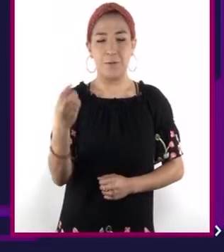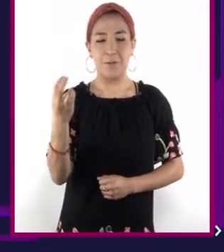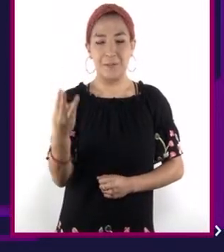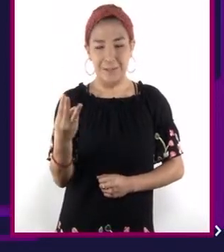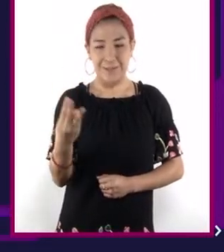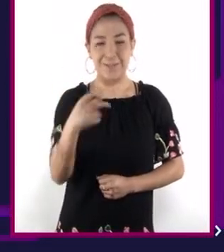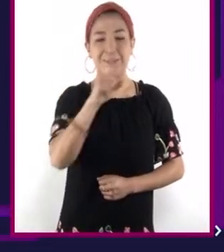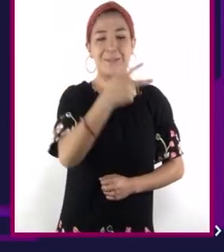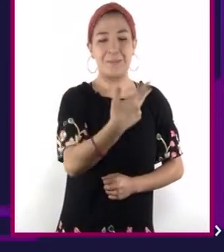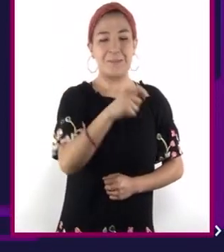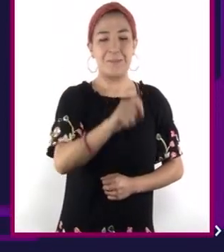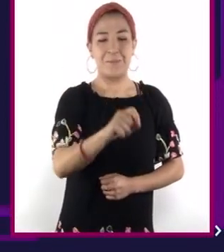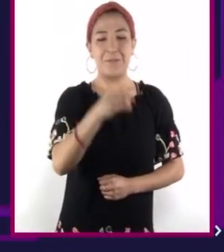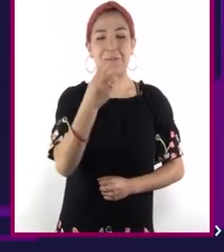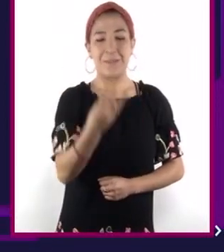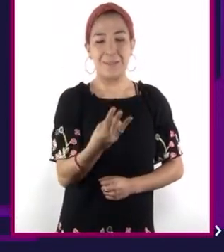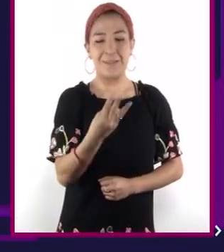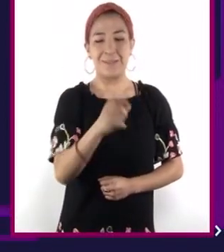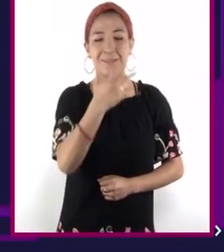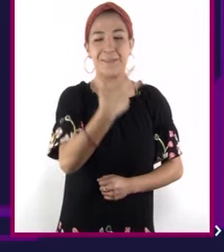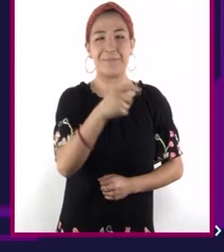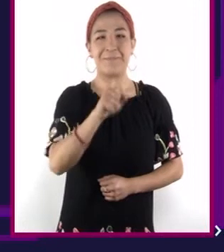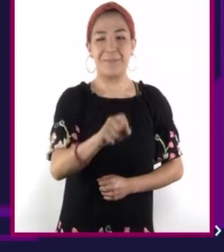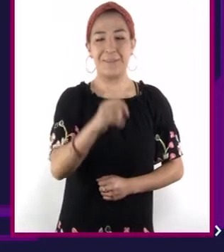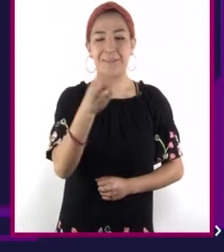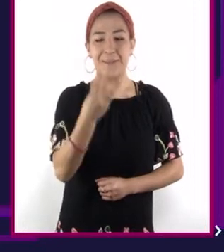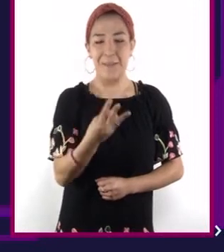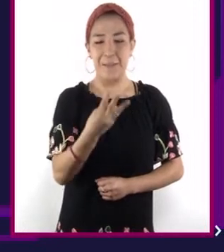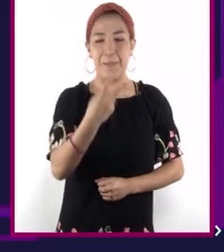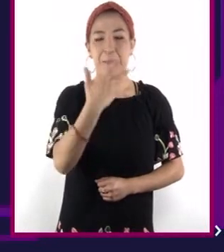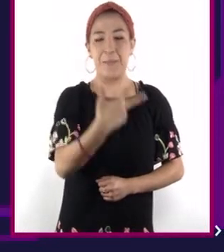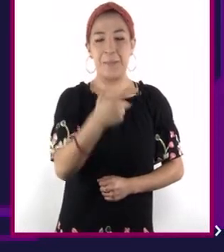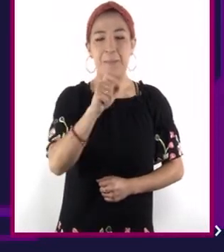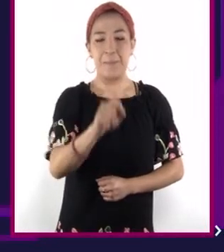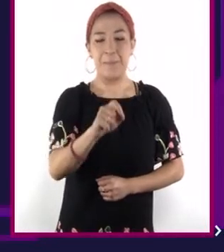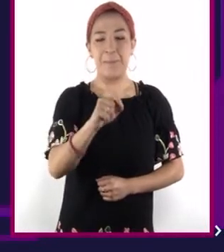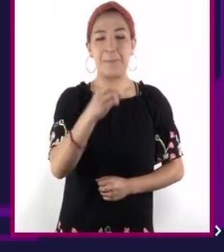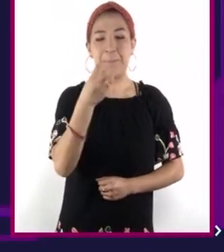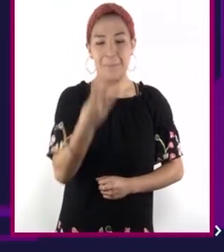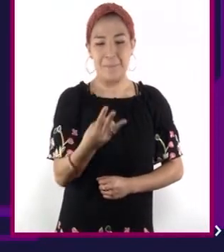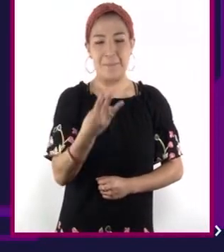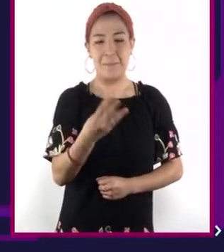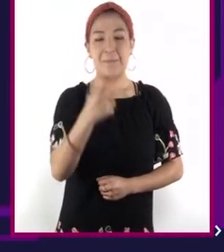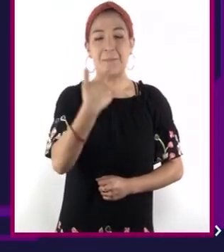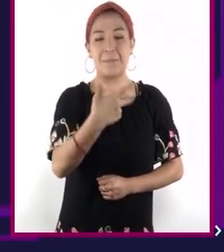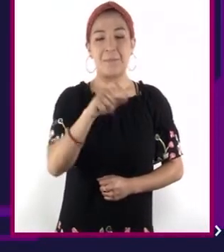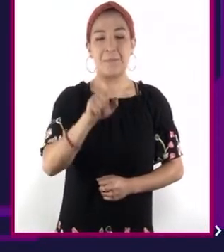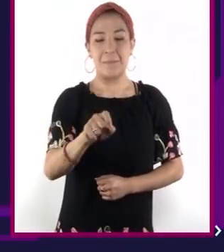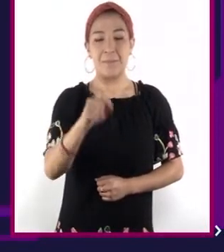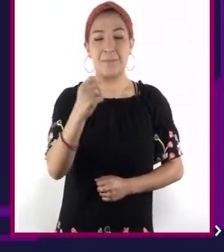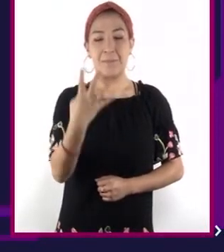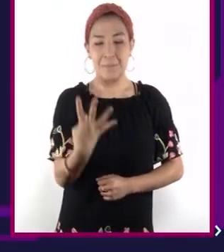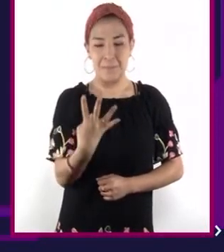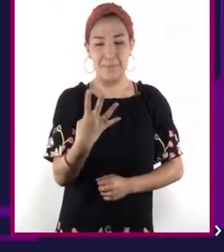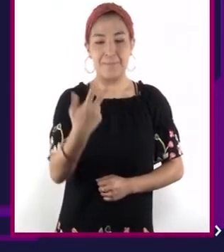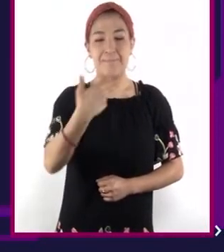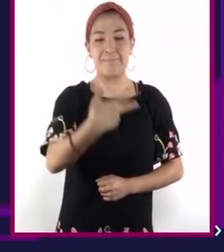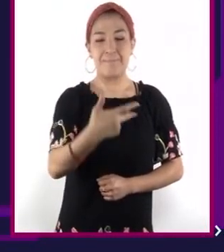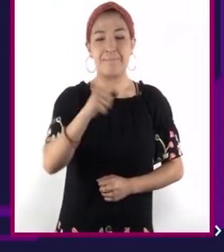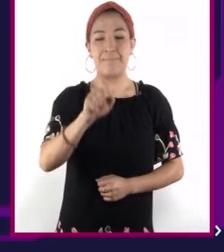8.3, 8.3, 8.3, 8.3,